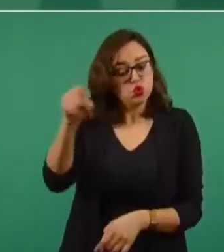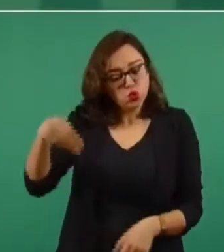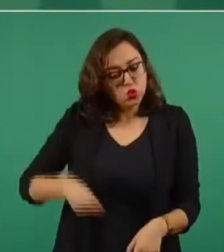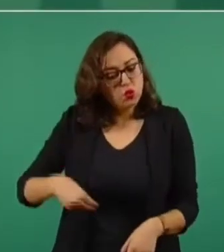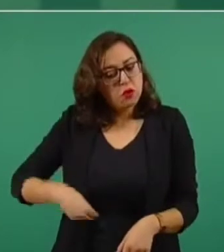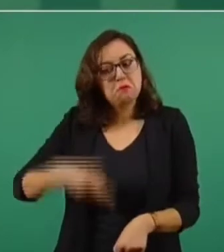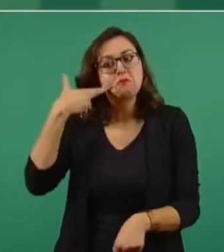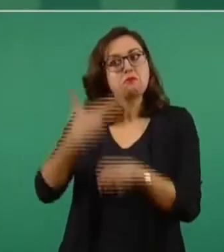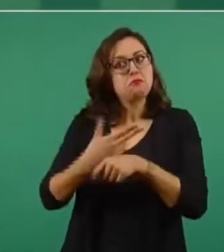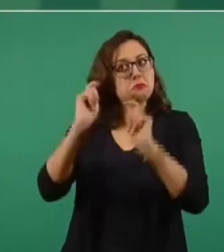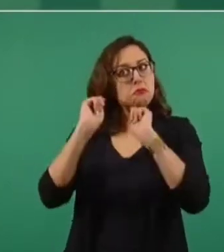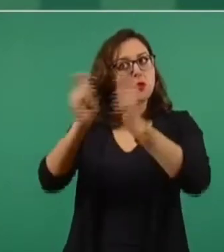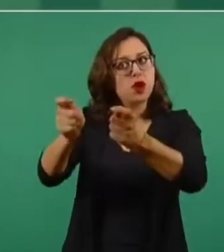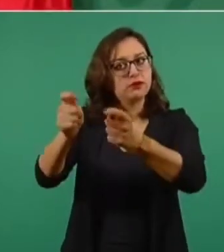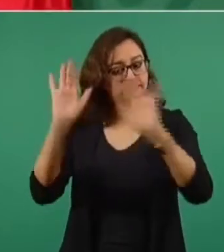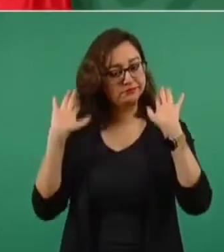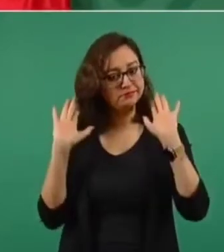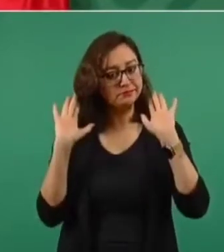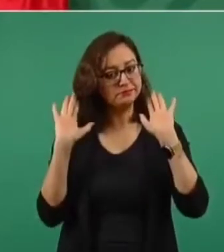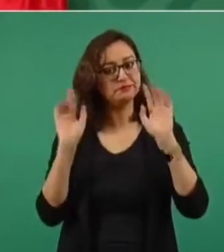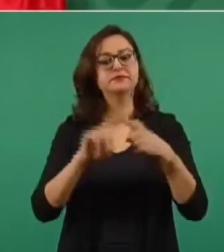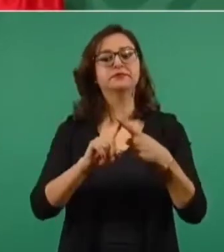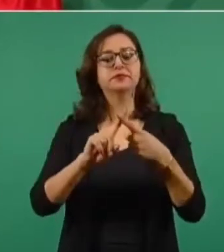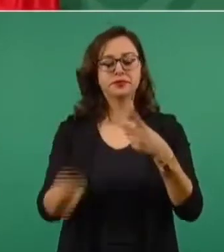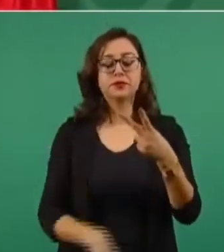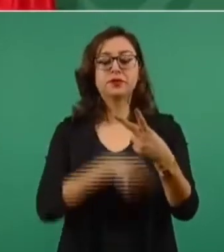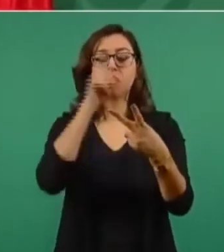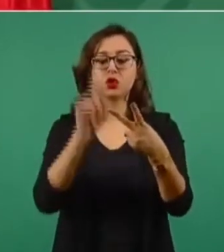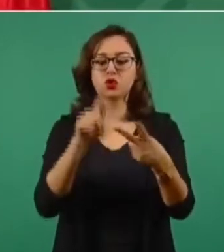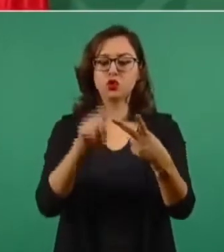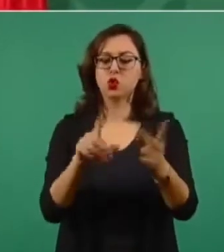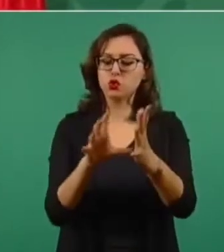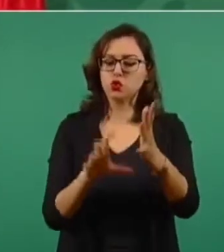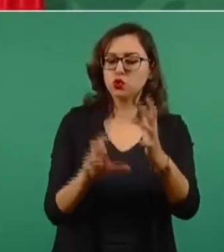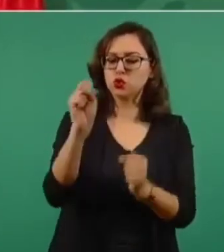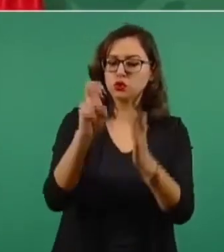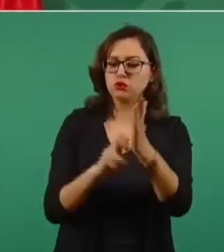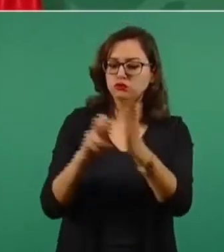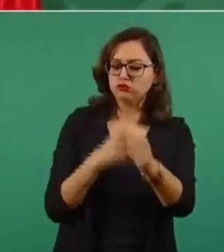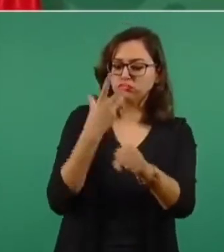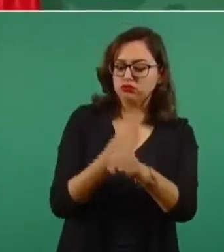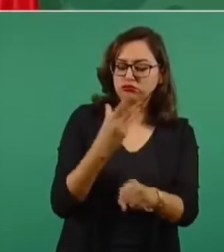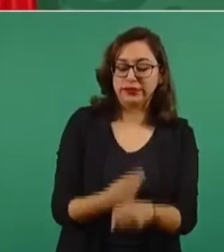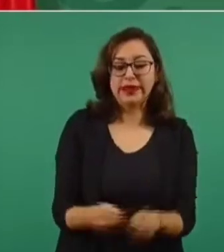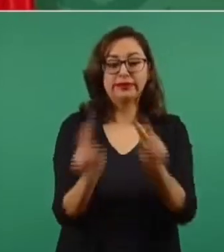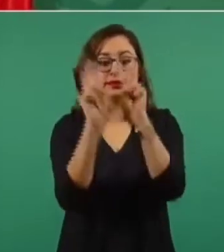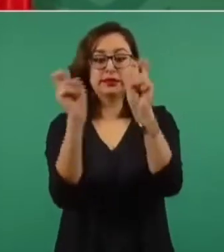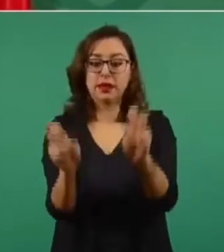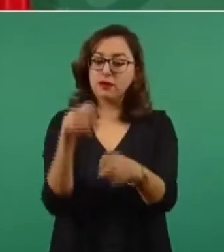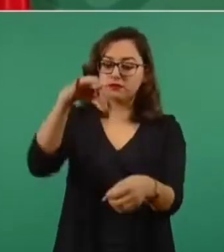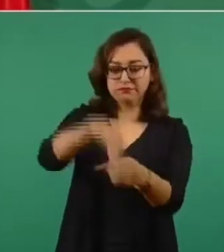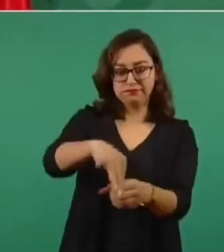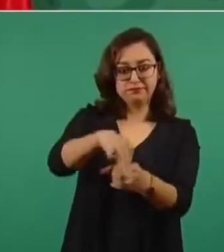Esa es una. Dos, una reforma electoral